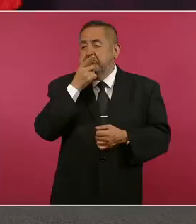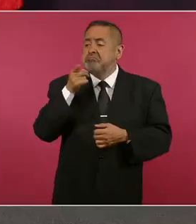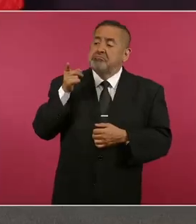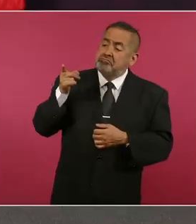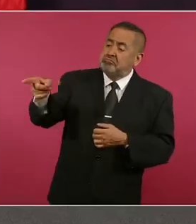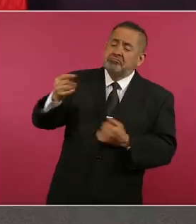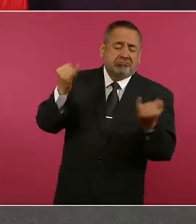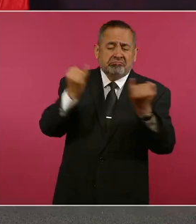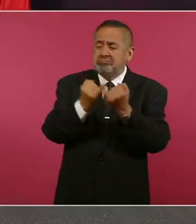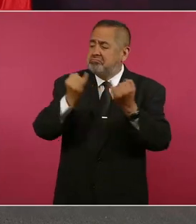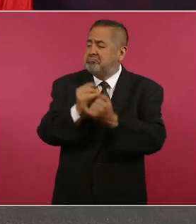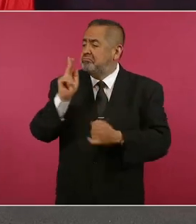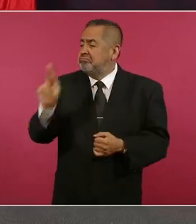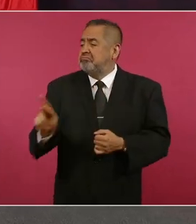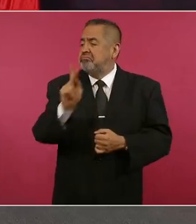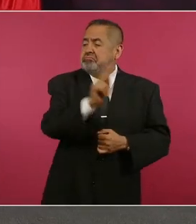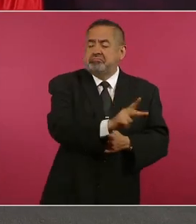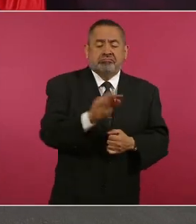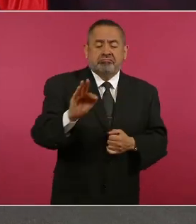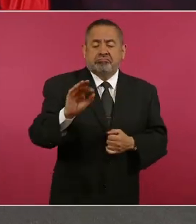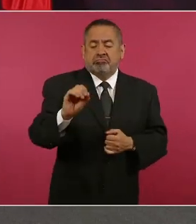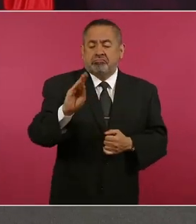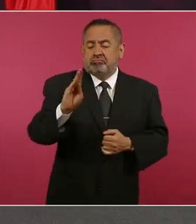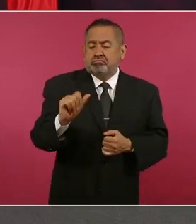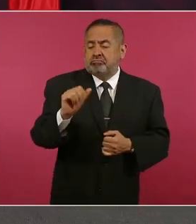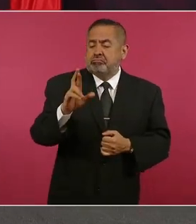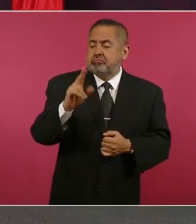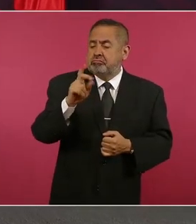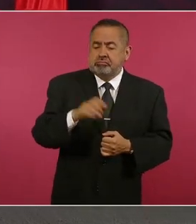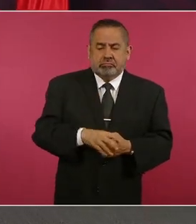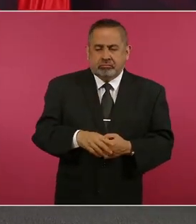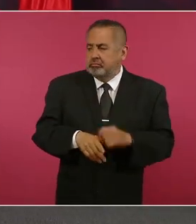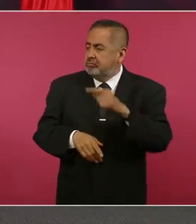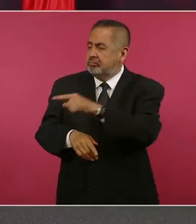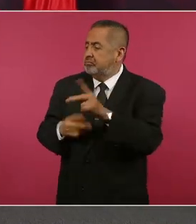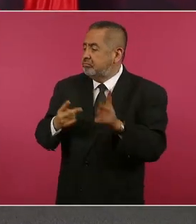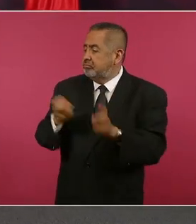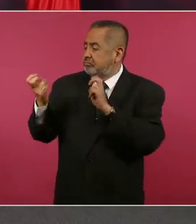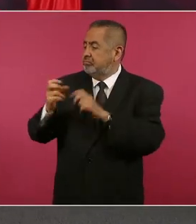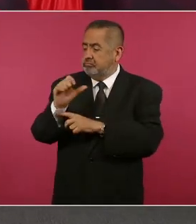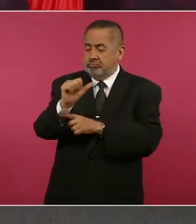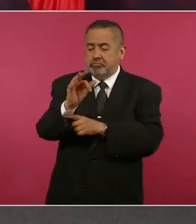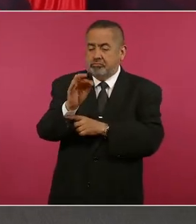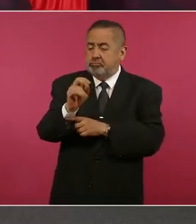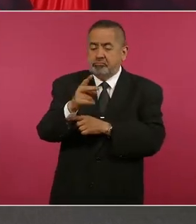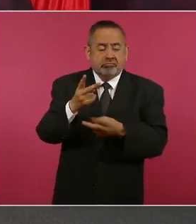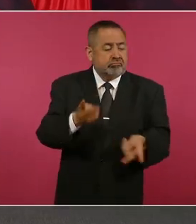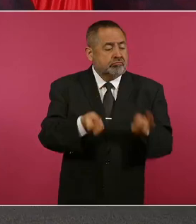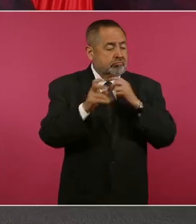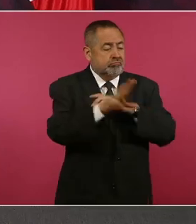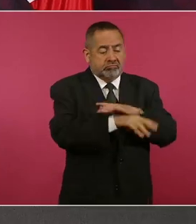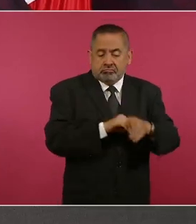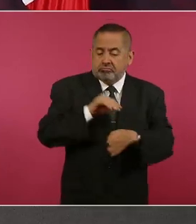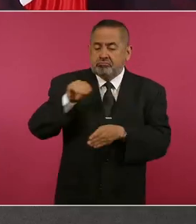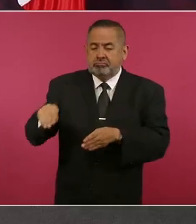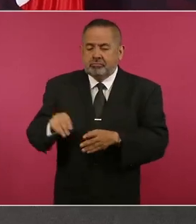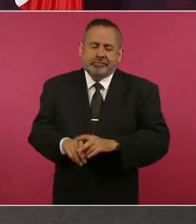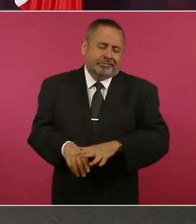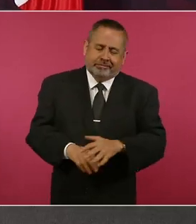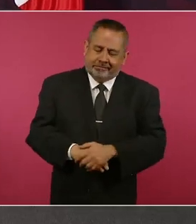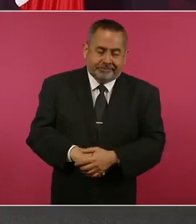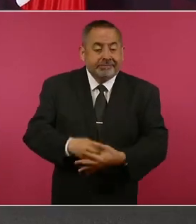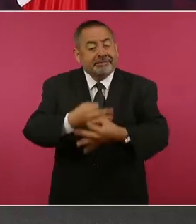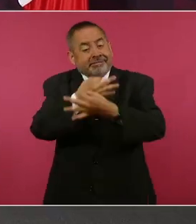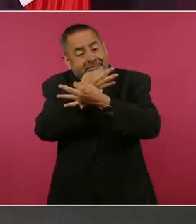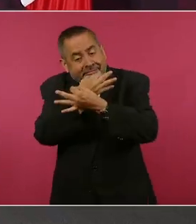y dicen que nos vamos a robar los Afores de los trabajadores. Bueno, para todos los trabajadores